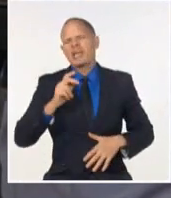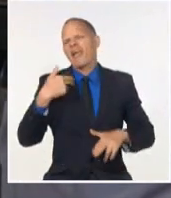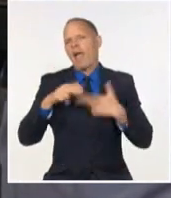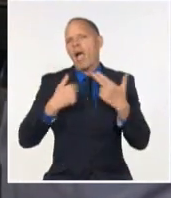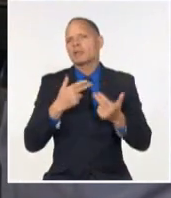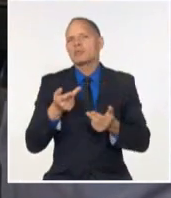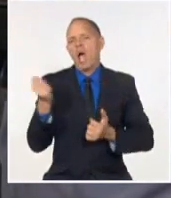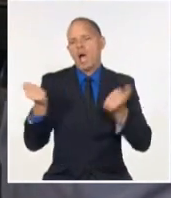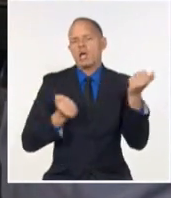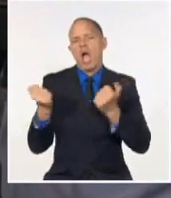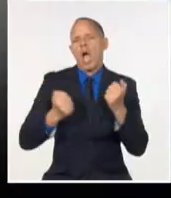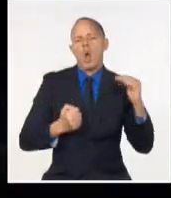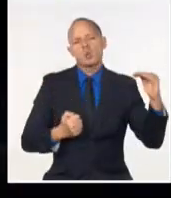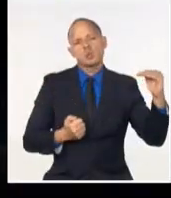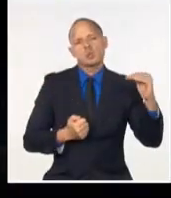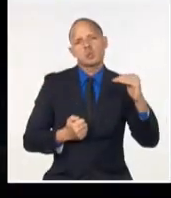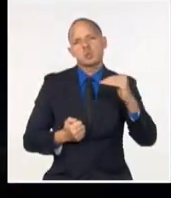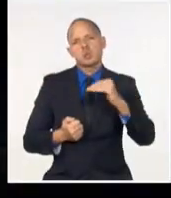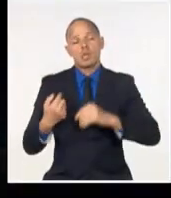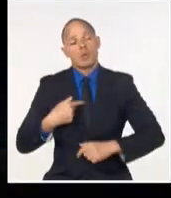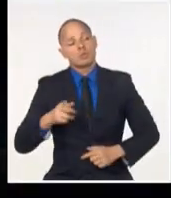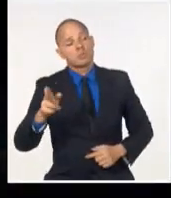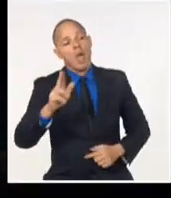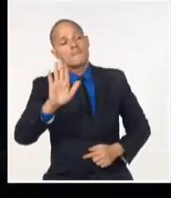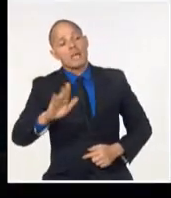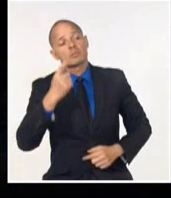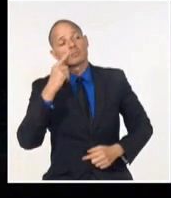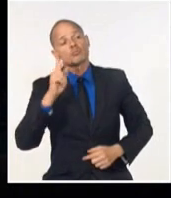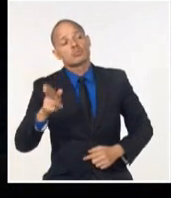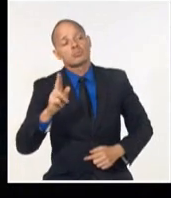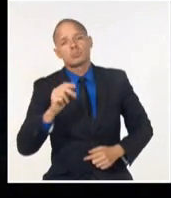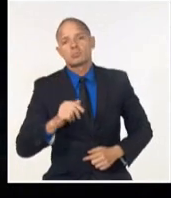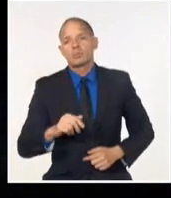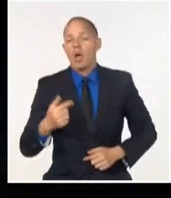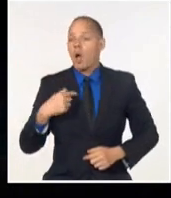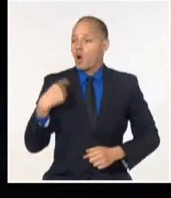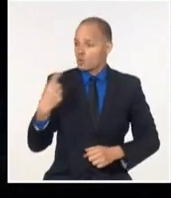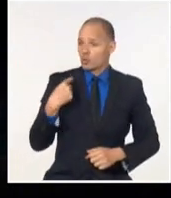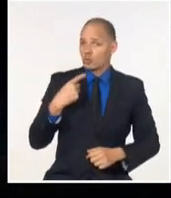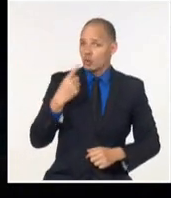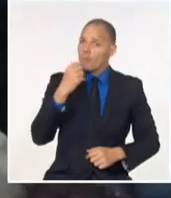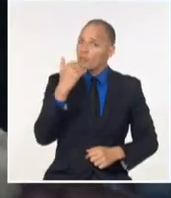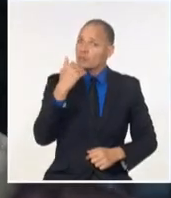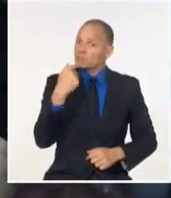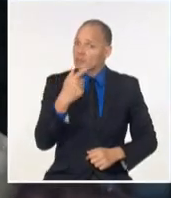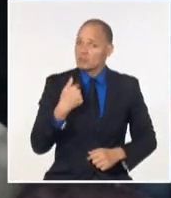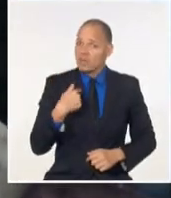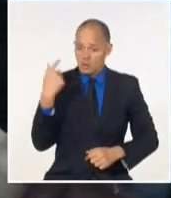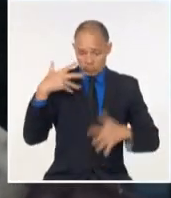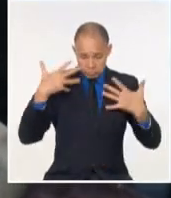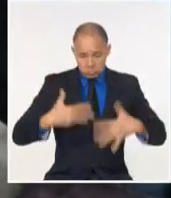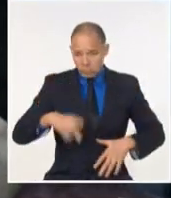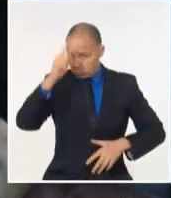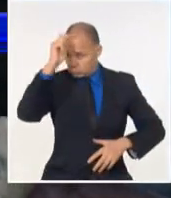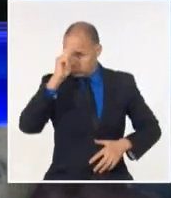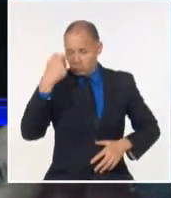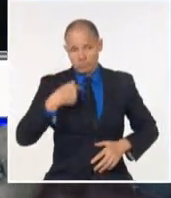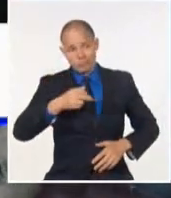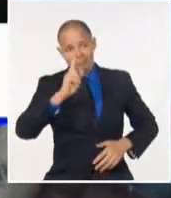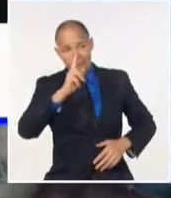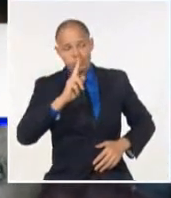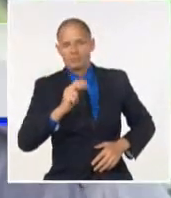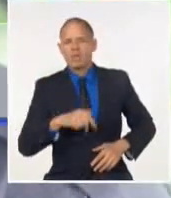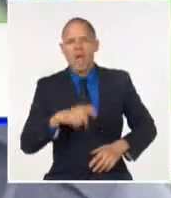estacionarse el vehículo, mandan a pararlo. Hacerle nosotros la seña correspondiente, estábamos a completo uniforme. Este nos abalanza el carro, se va